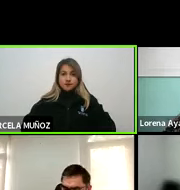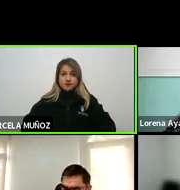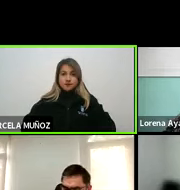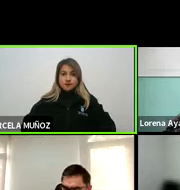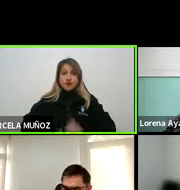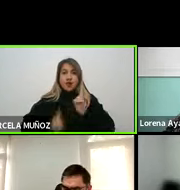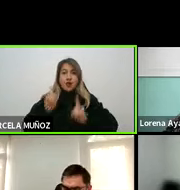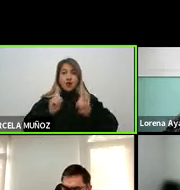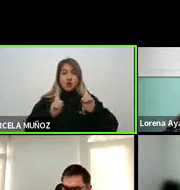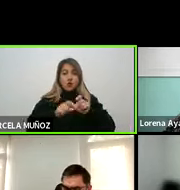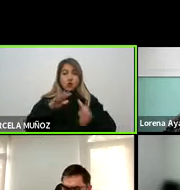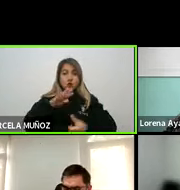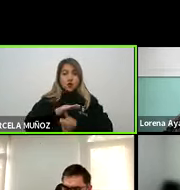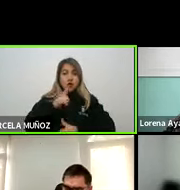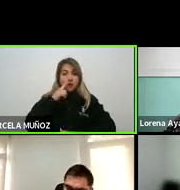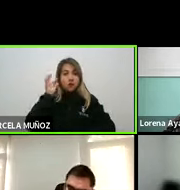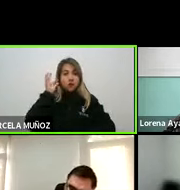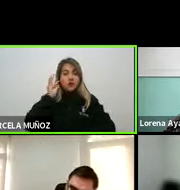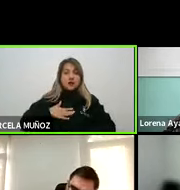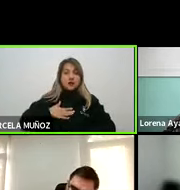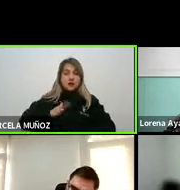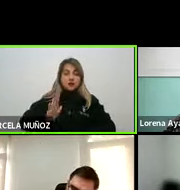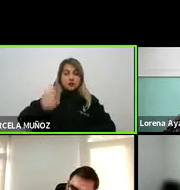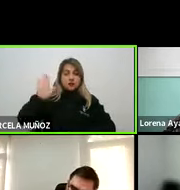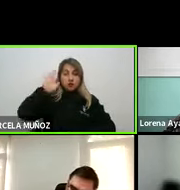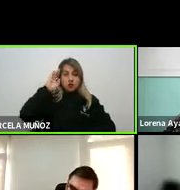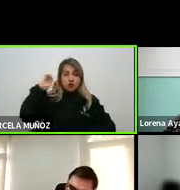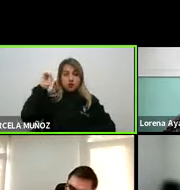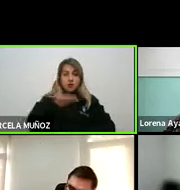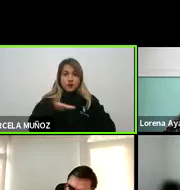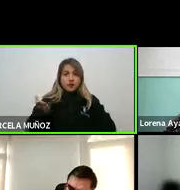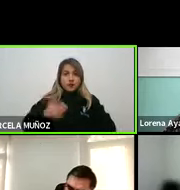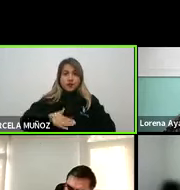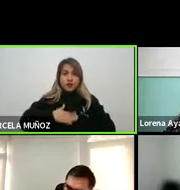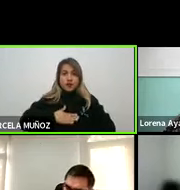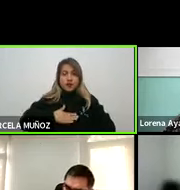¿Algún concejal, concejala quiere tomar la palabra?